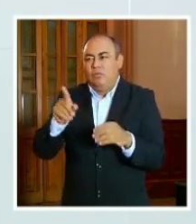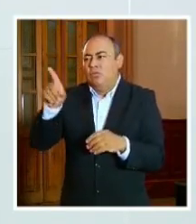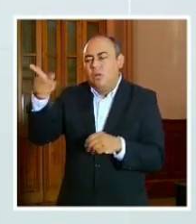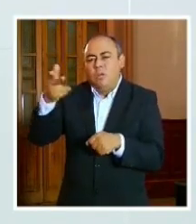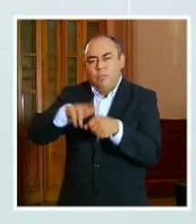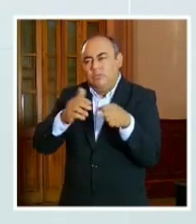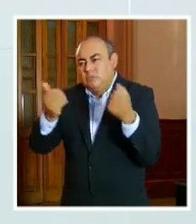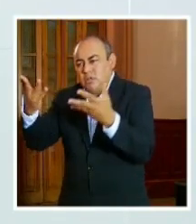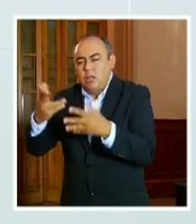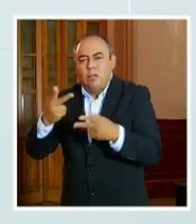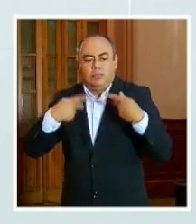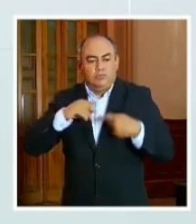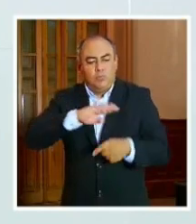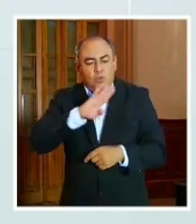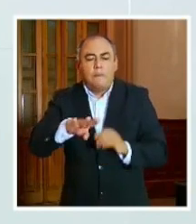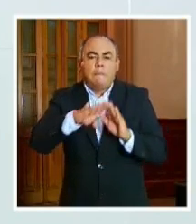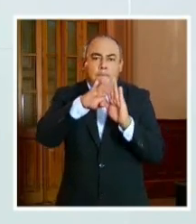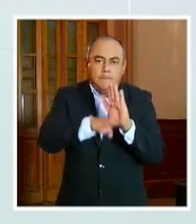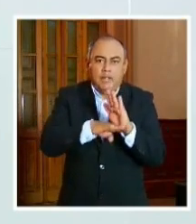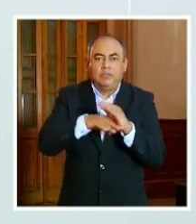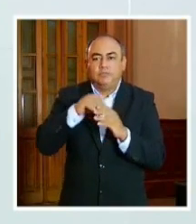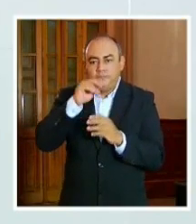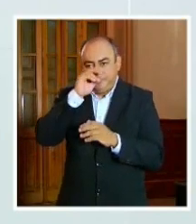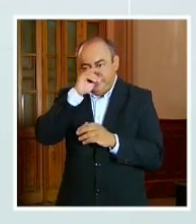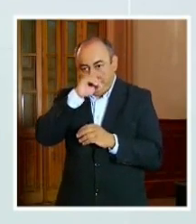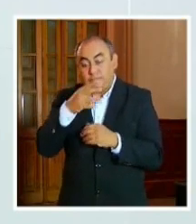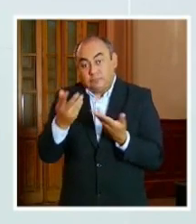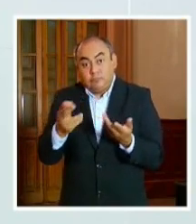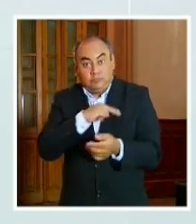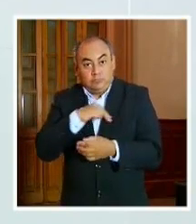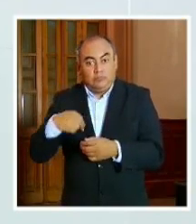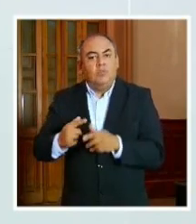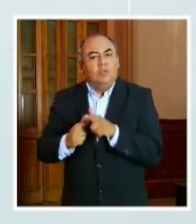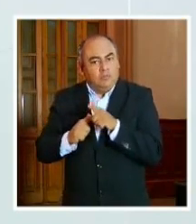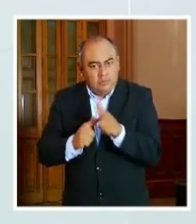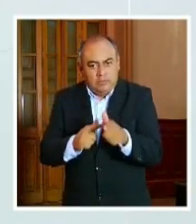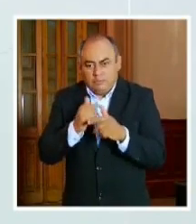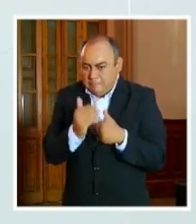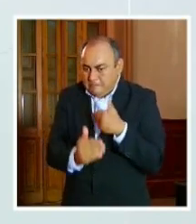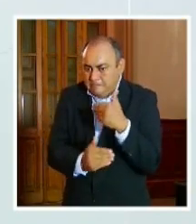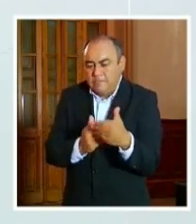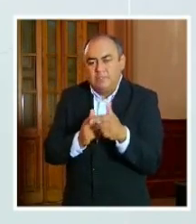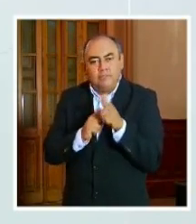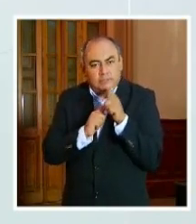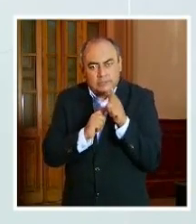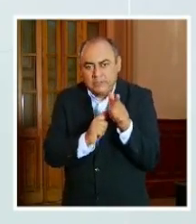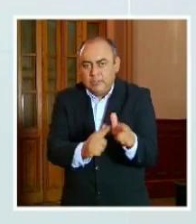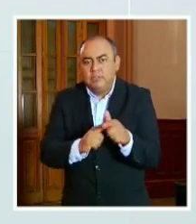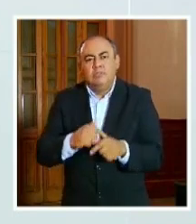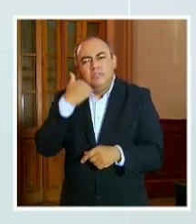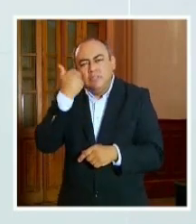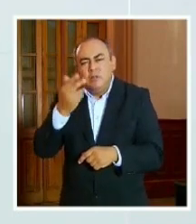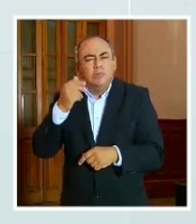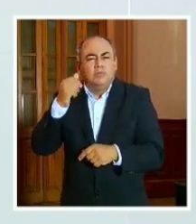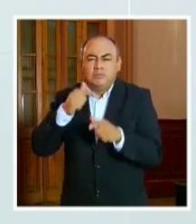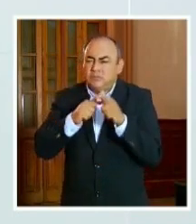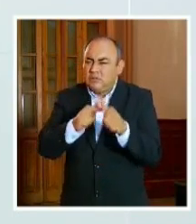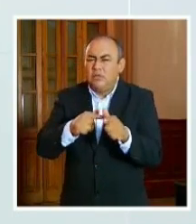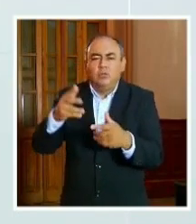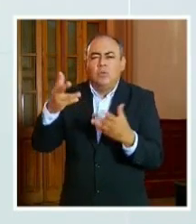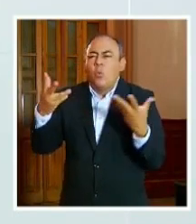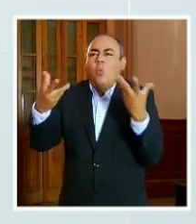y de defunción. Entonces vamos a insistir en esa estrategia. Queremos mantener la movilidad siempre y cuando